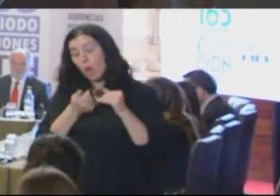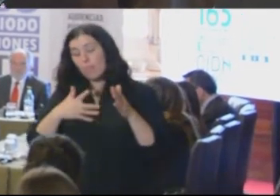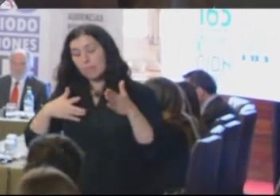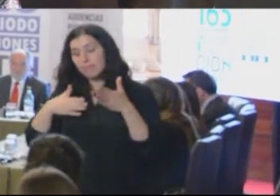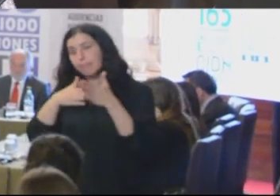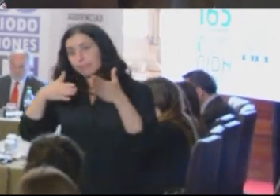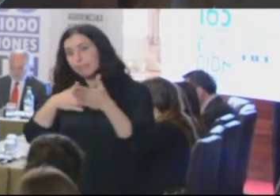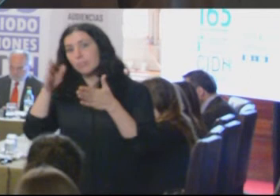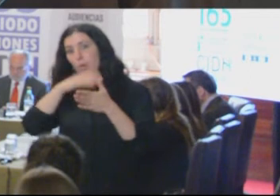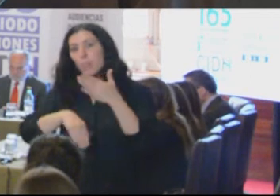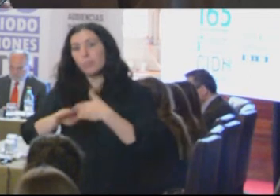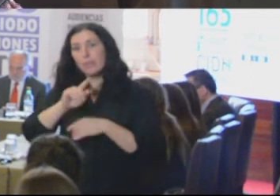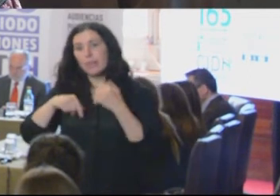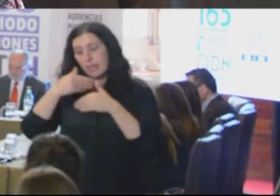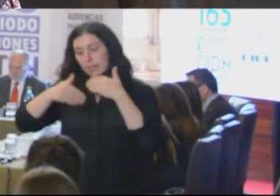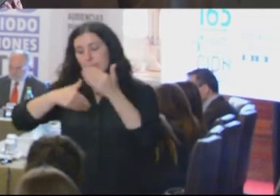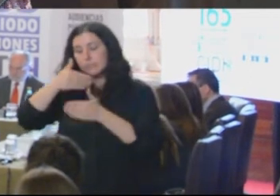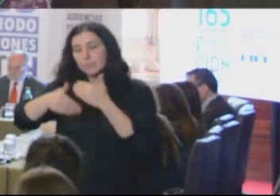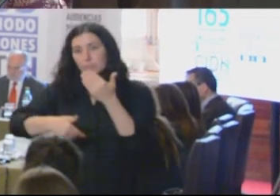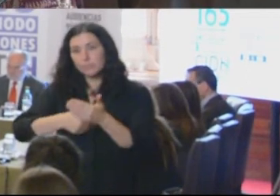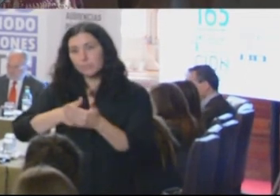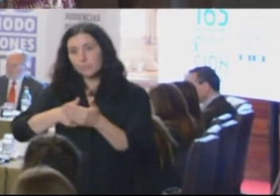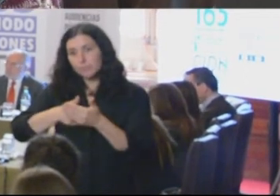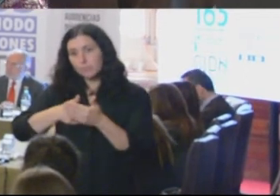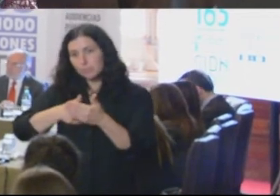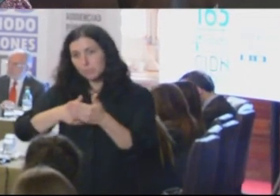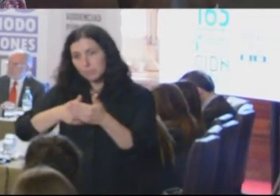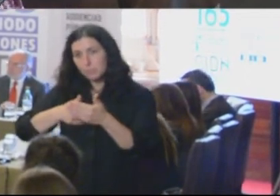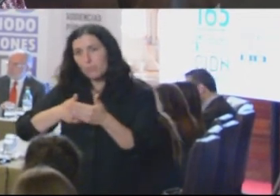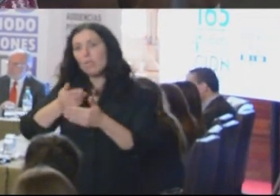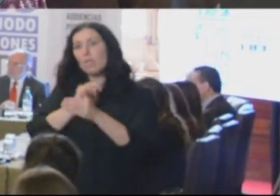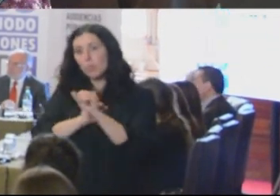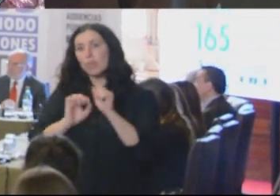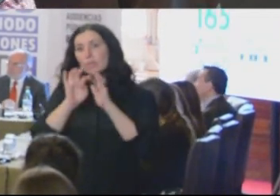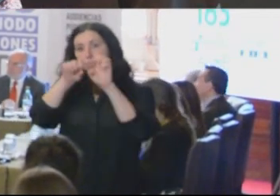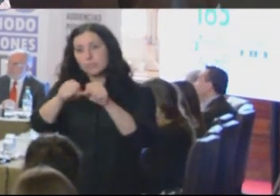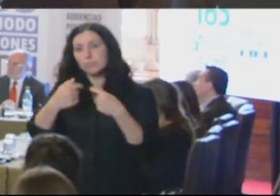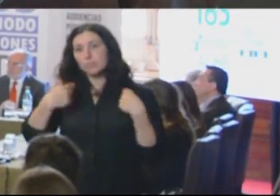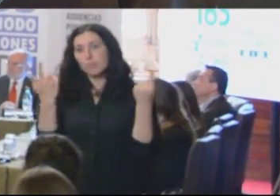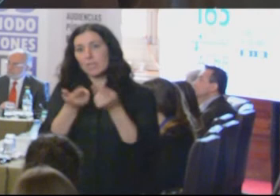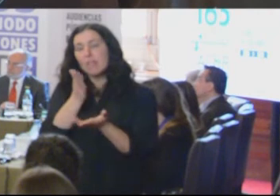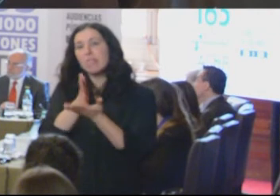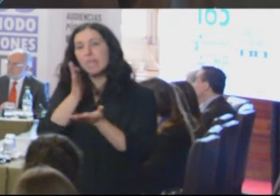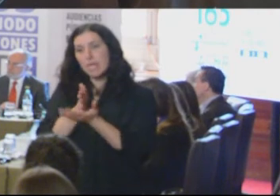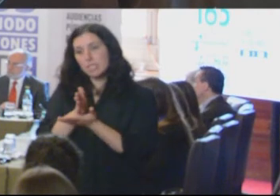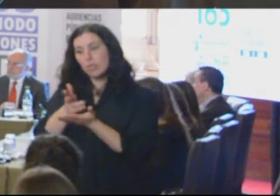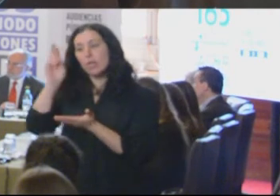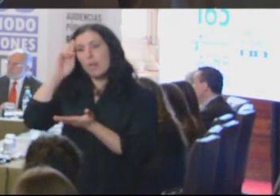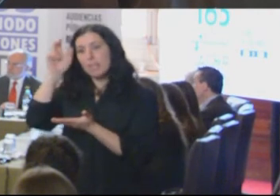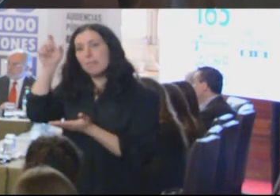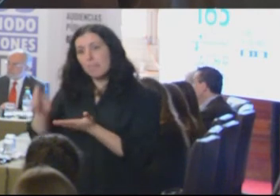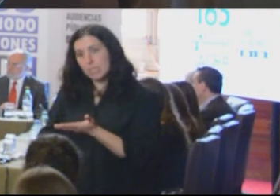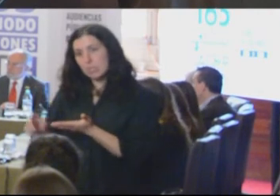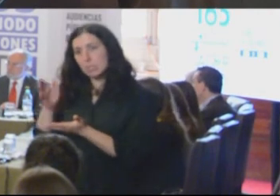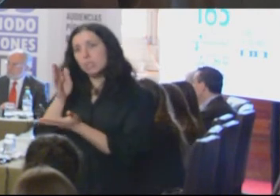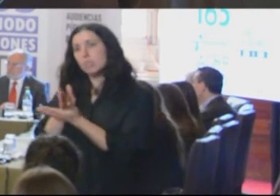para él y alcanzar los derechos de las víctimas